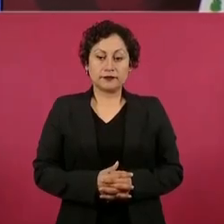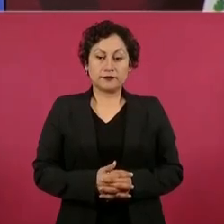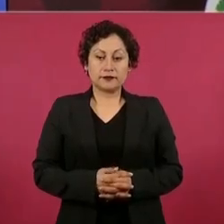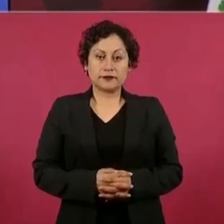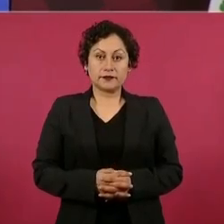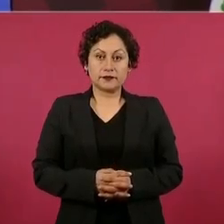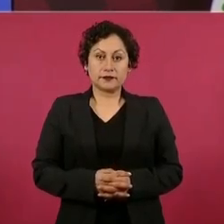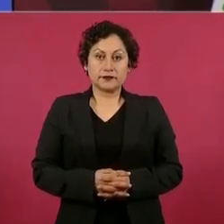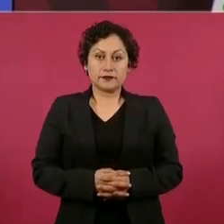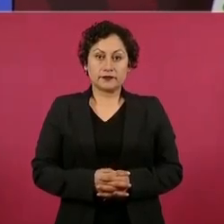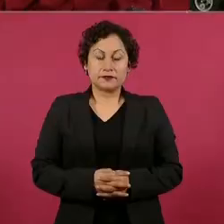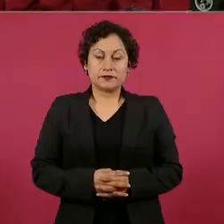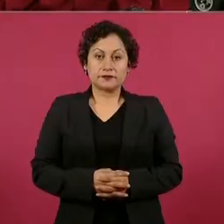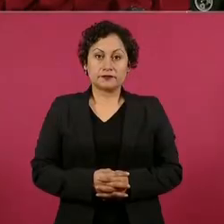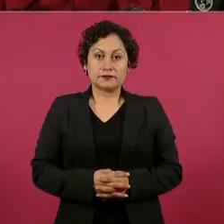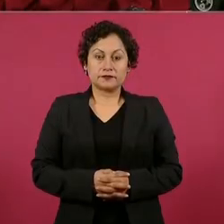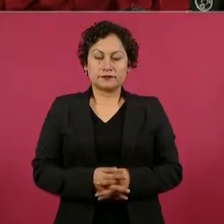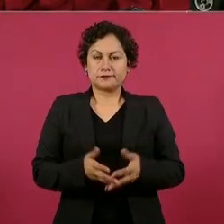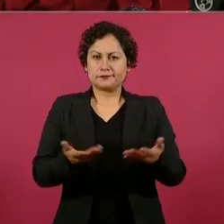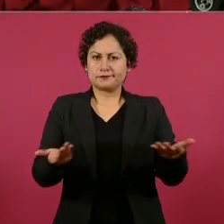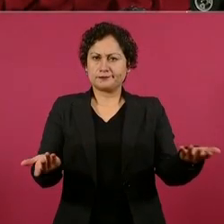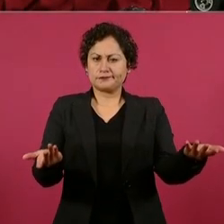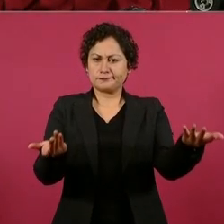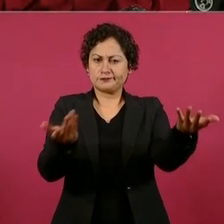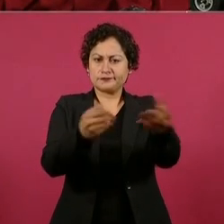No se viola nada. O sea, es